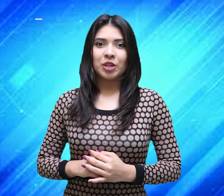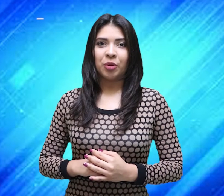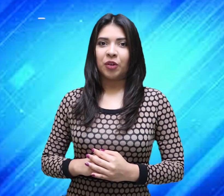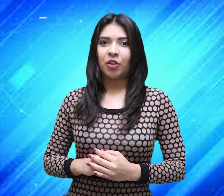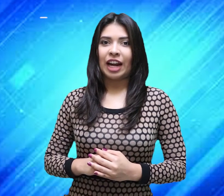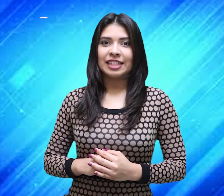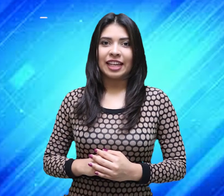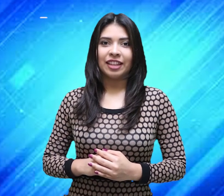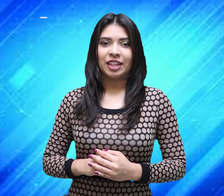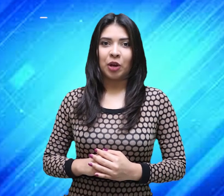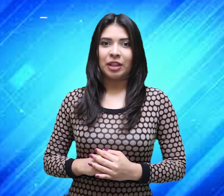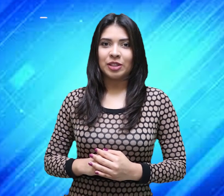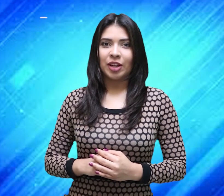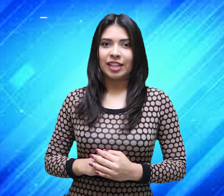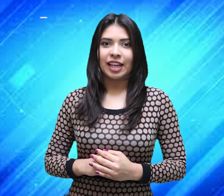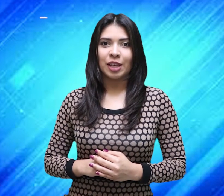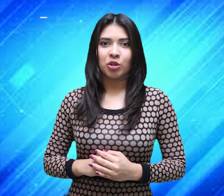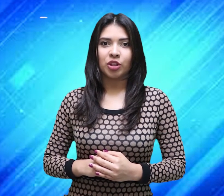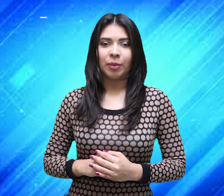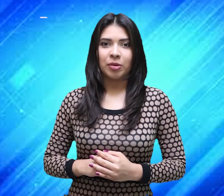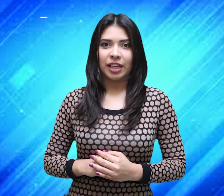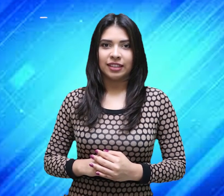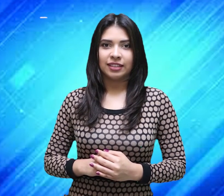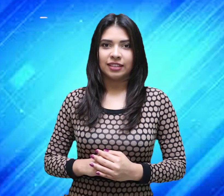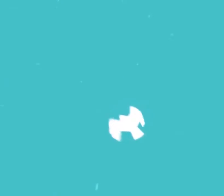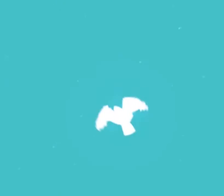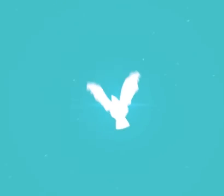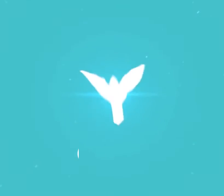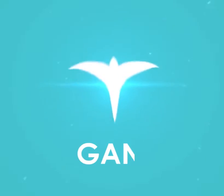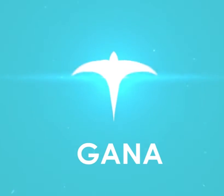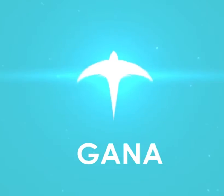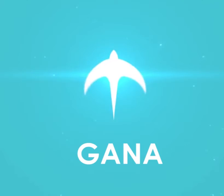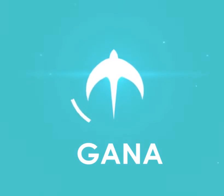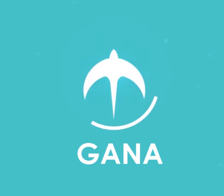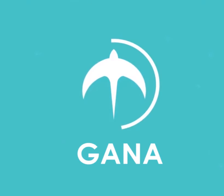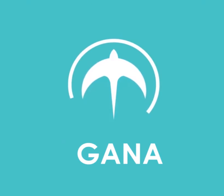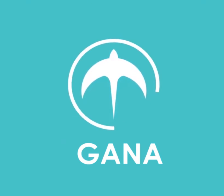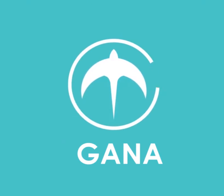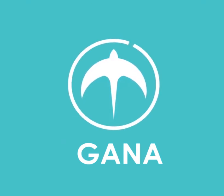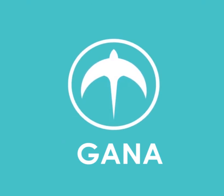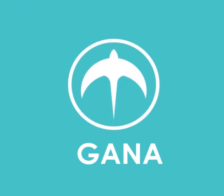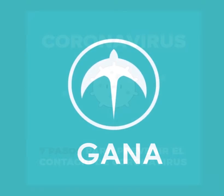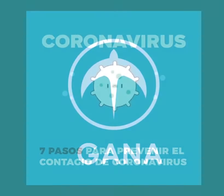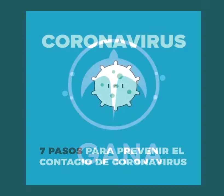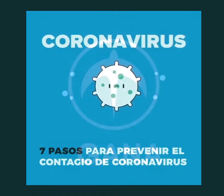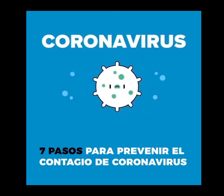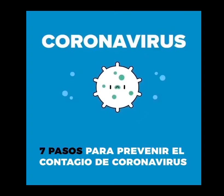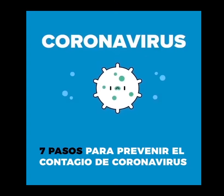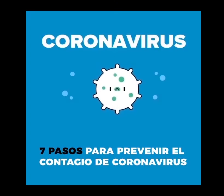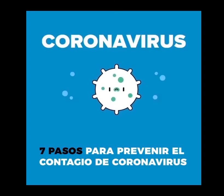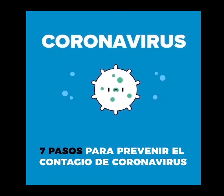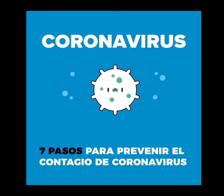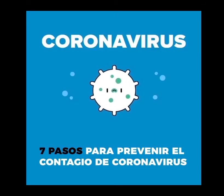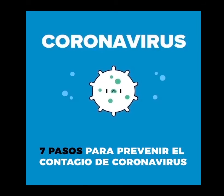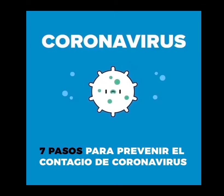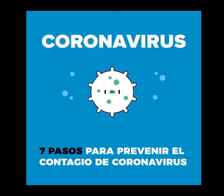Ponga atención por favor a las siguientes recomendaciones. Hacemos otra pausa. Gana te recomienda seguir estos 7 pasos para prevenir